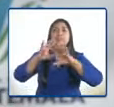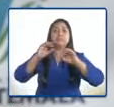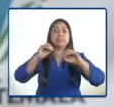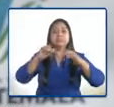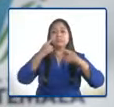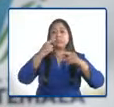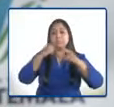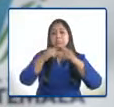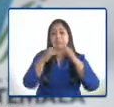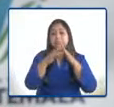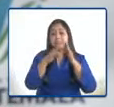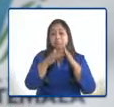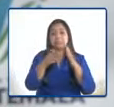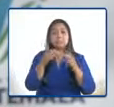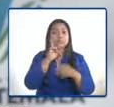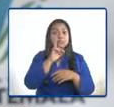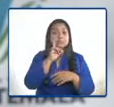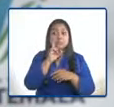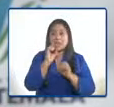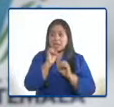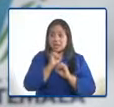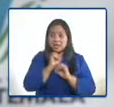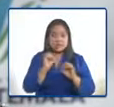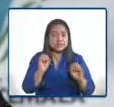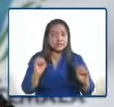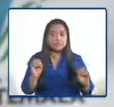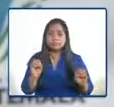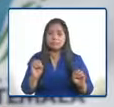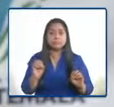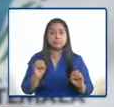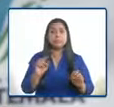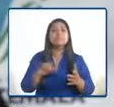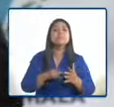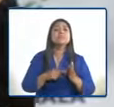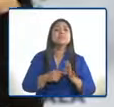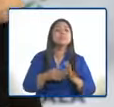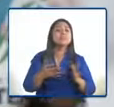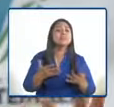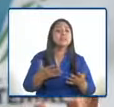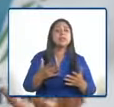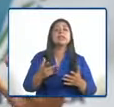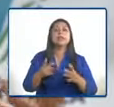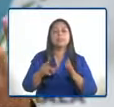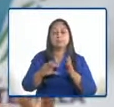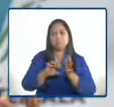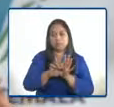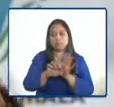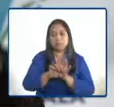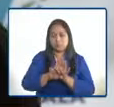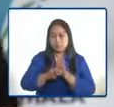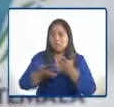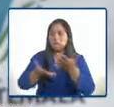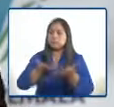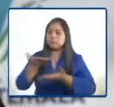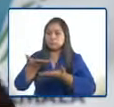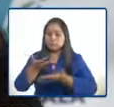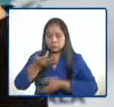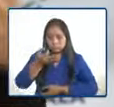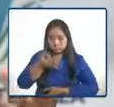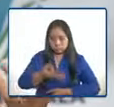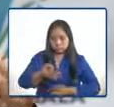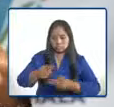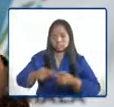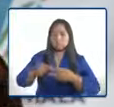dentro de los centros de protección de los niños, niñas y adolescentes. ¿Qué significa? Que si los tratamos con dignidad, que si respetamos